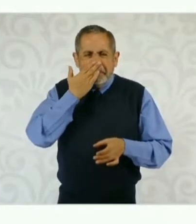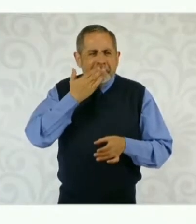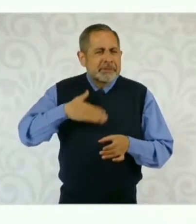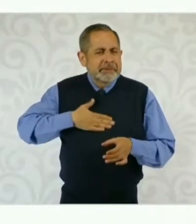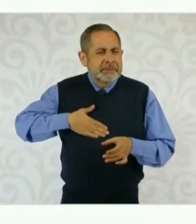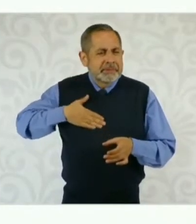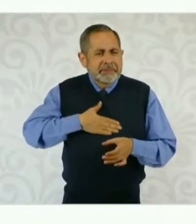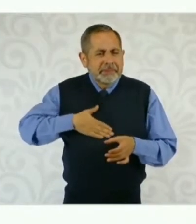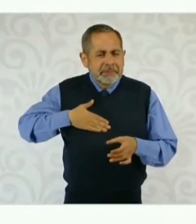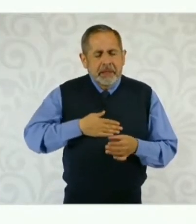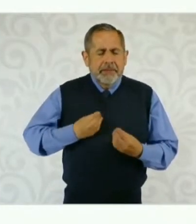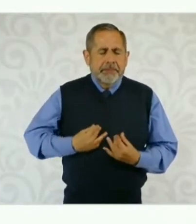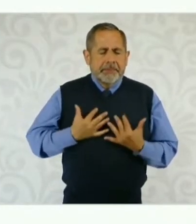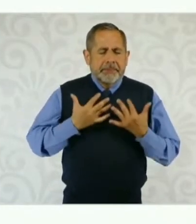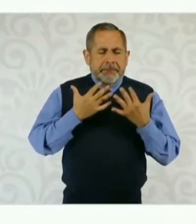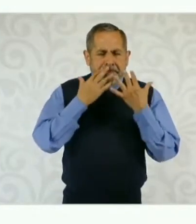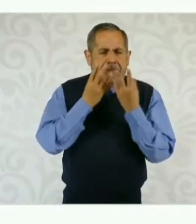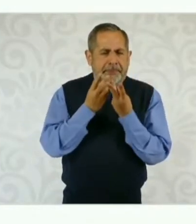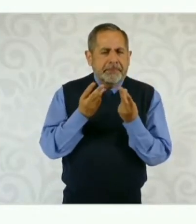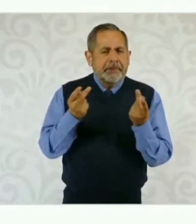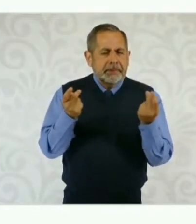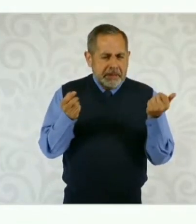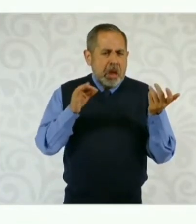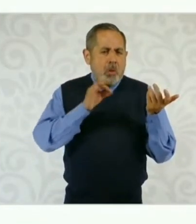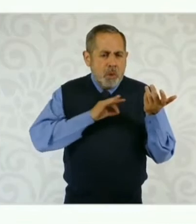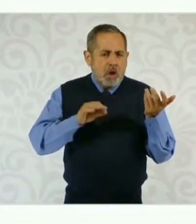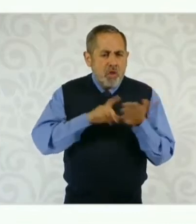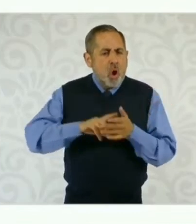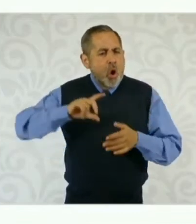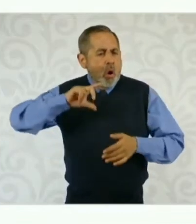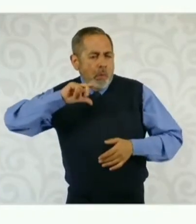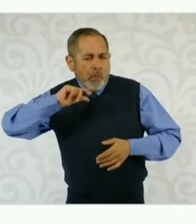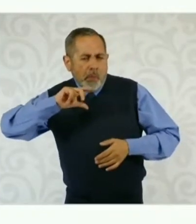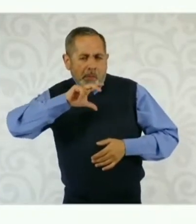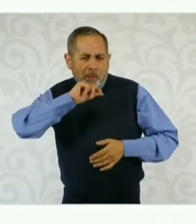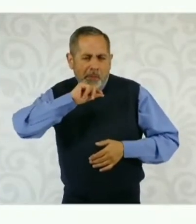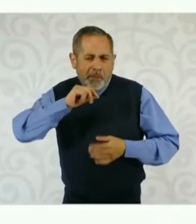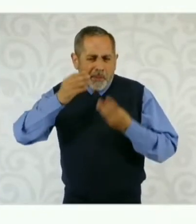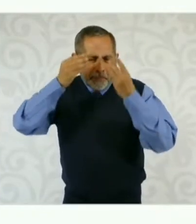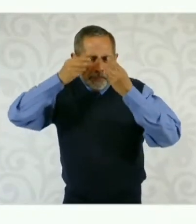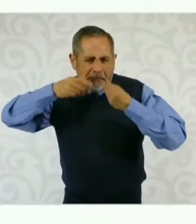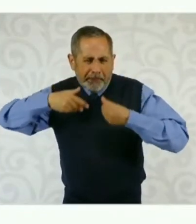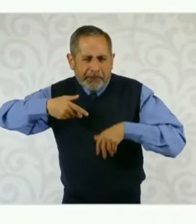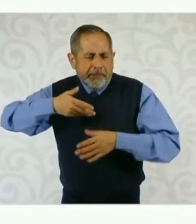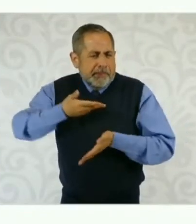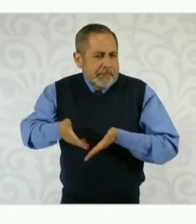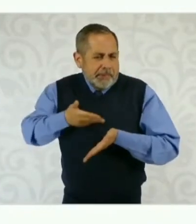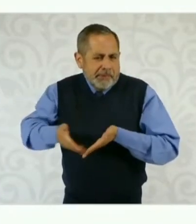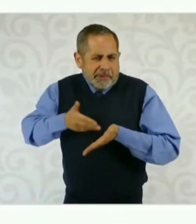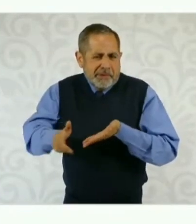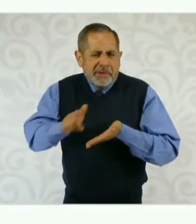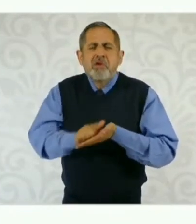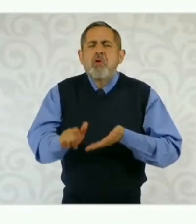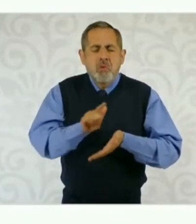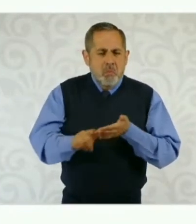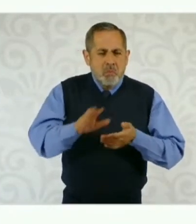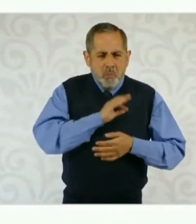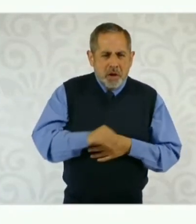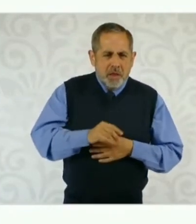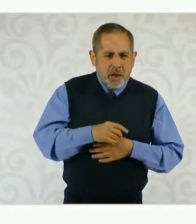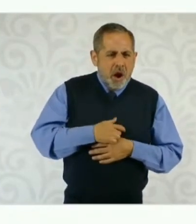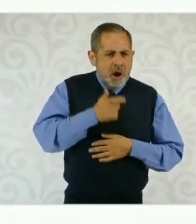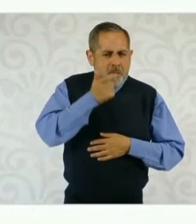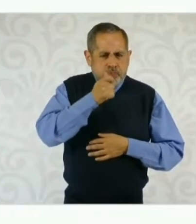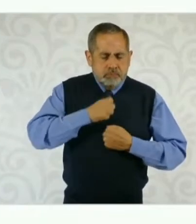eucalipto o irrigación con soluciones salinas nasal, irrigación nasal. Algún